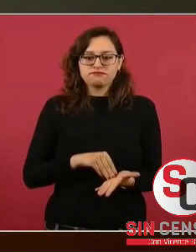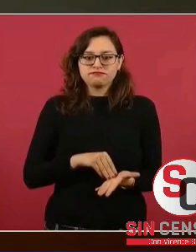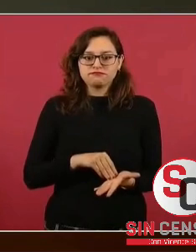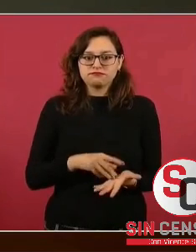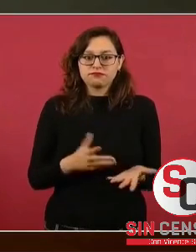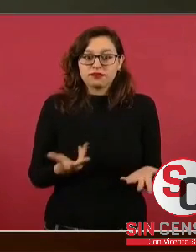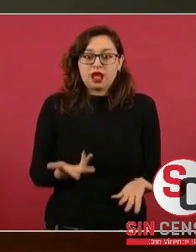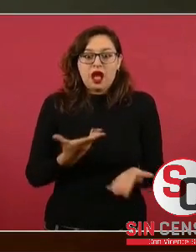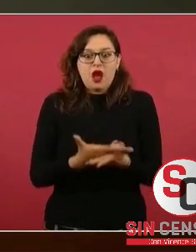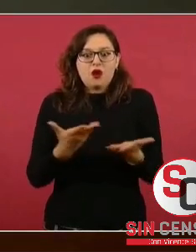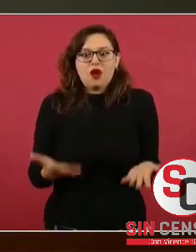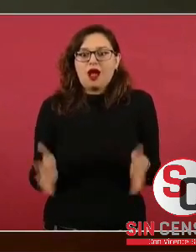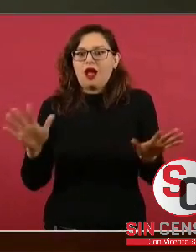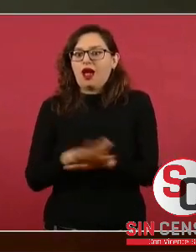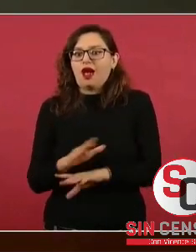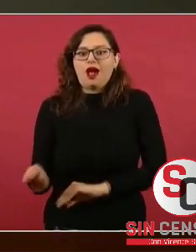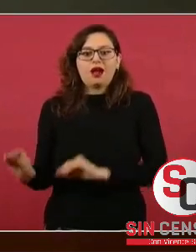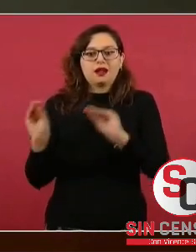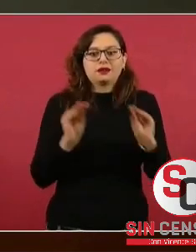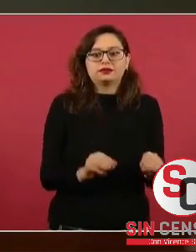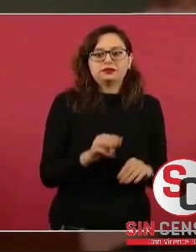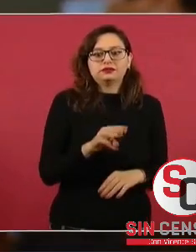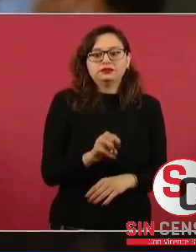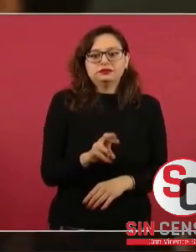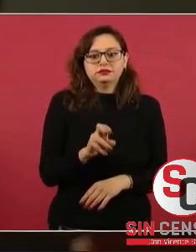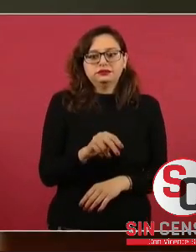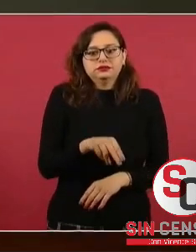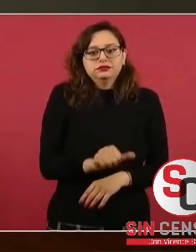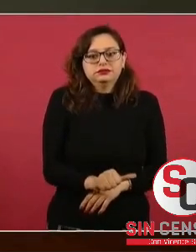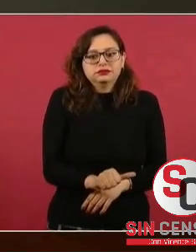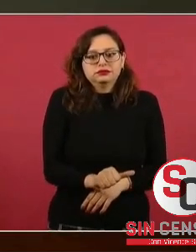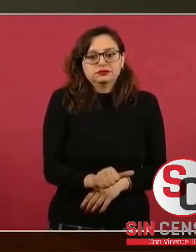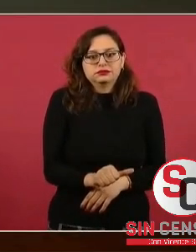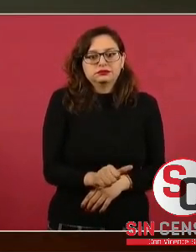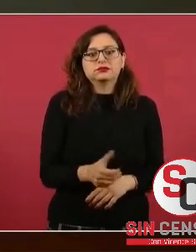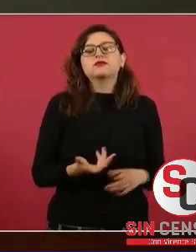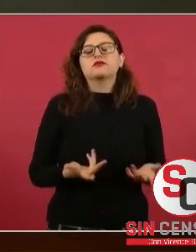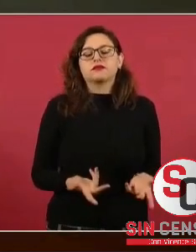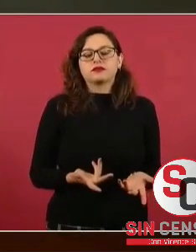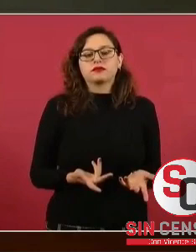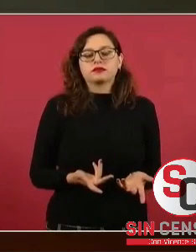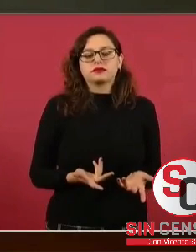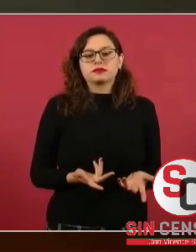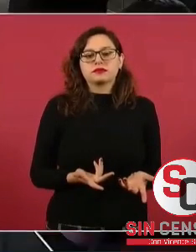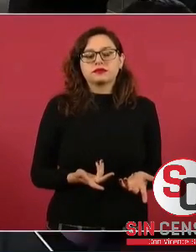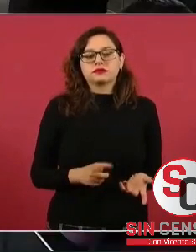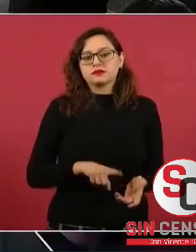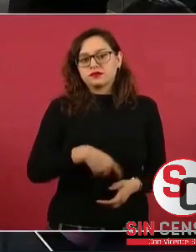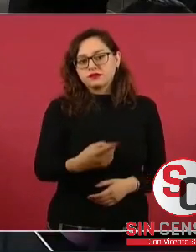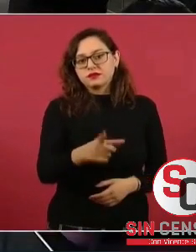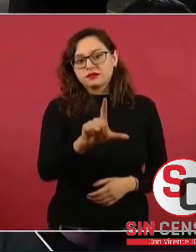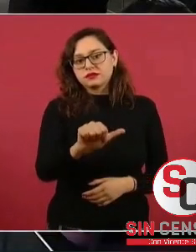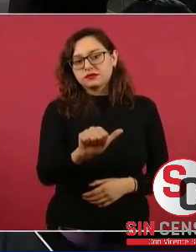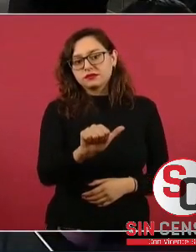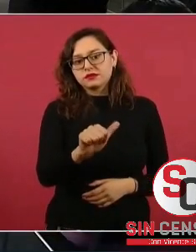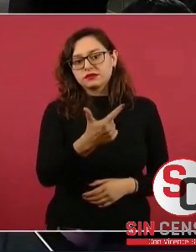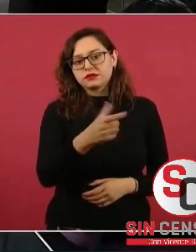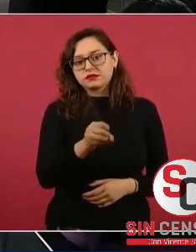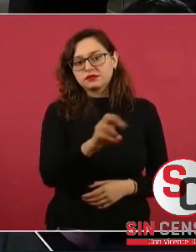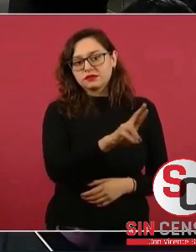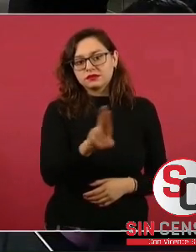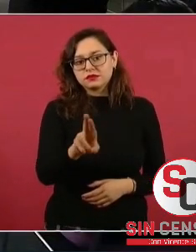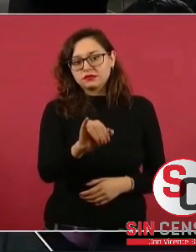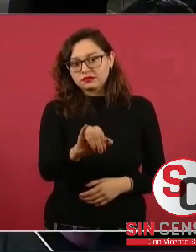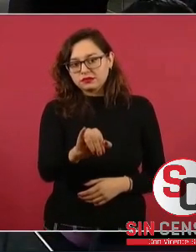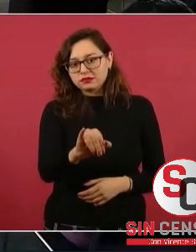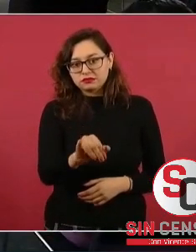de pronto ahora en Morena, por ejemplo, Luis Fernando Salazar, y que gente como Iraragorri sigue teniendo un peso?